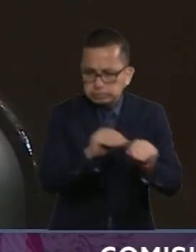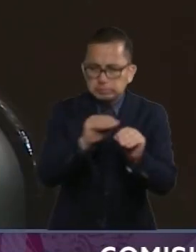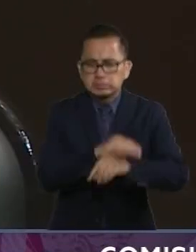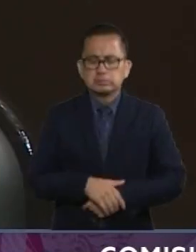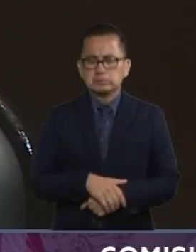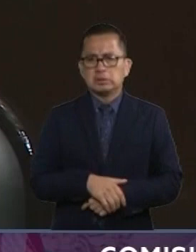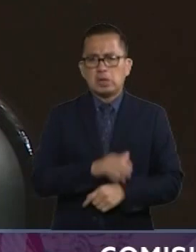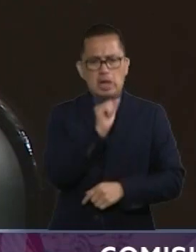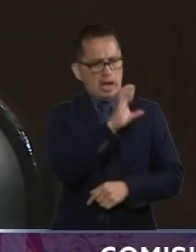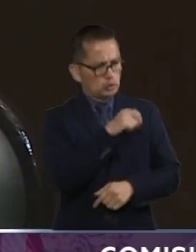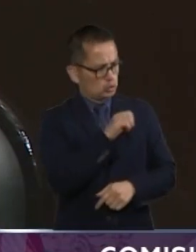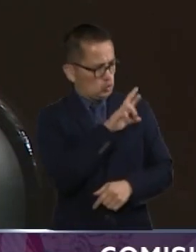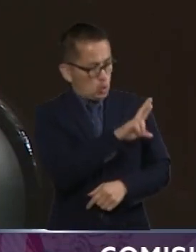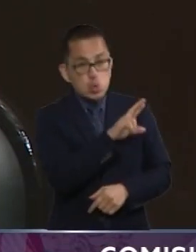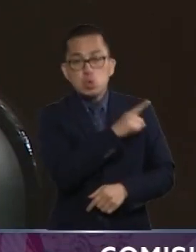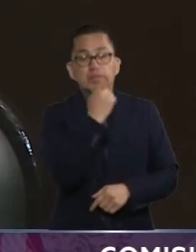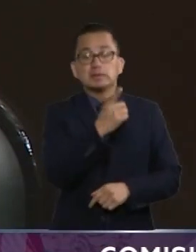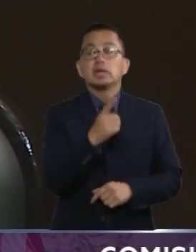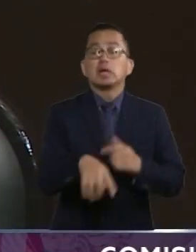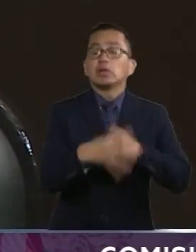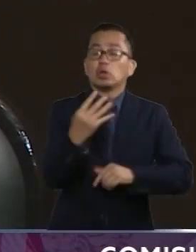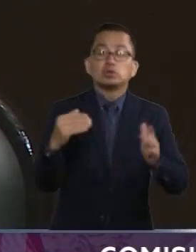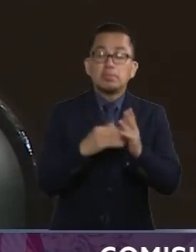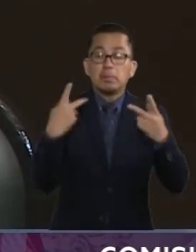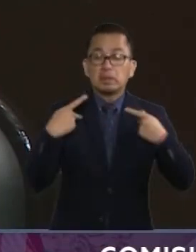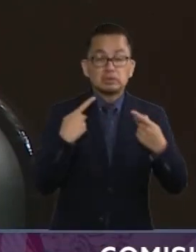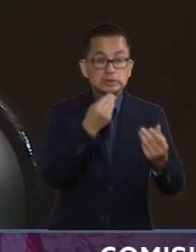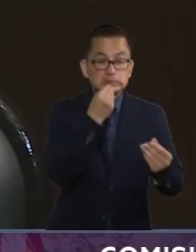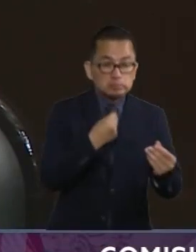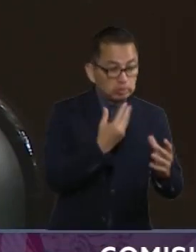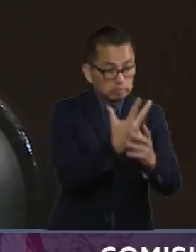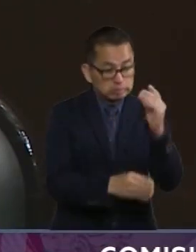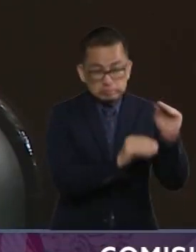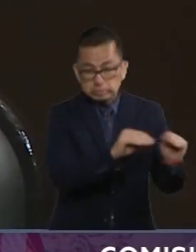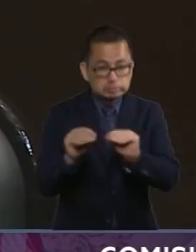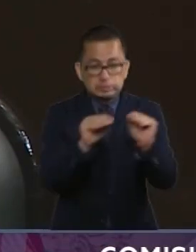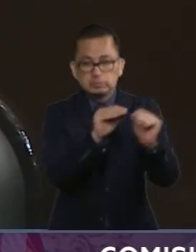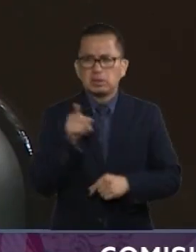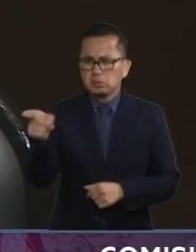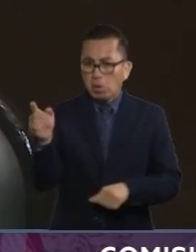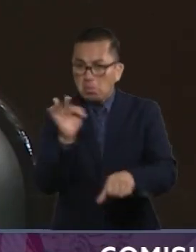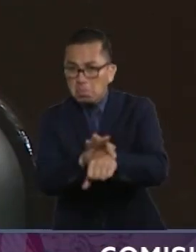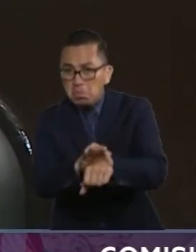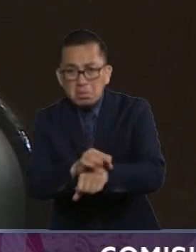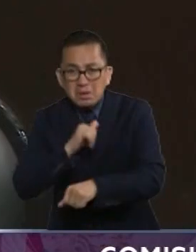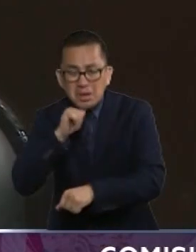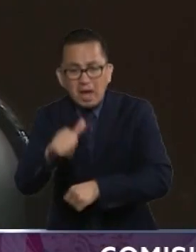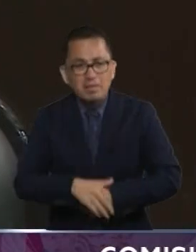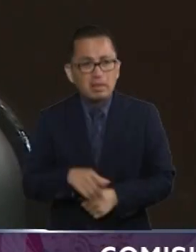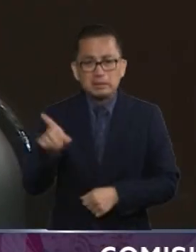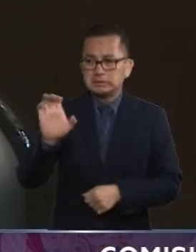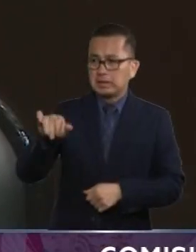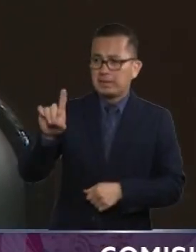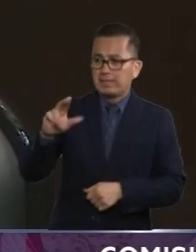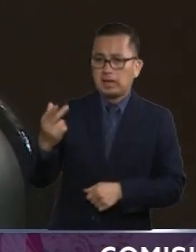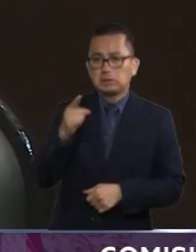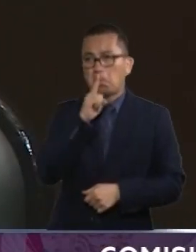personas desplazadas, siendo la peor cifra registrada. Y la CNDH guarda